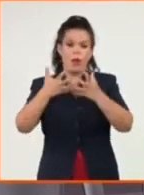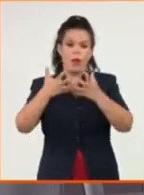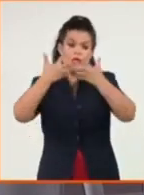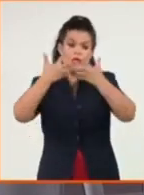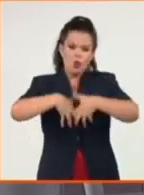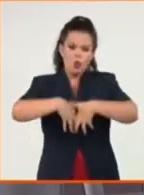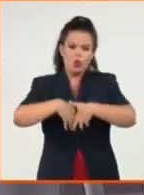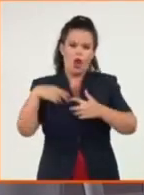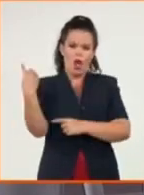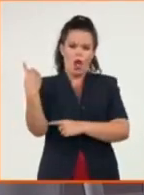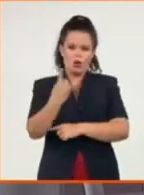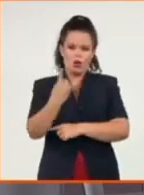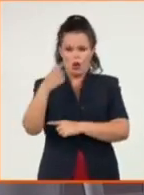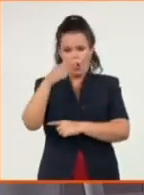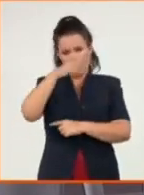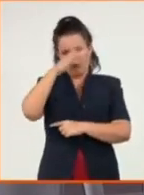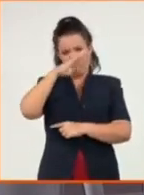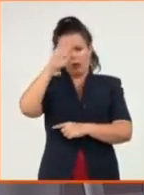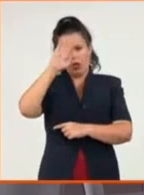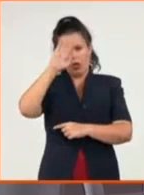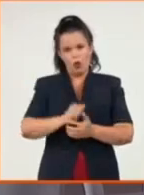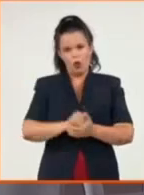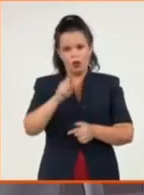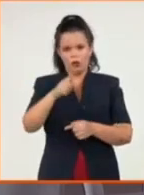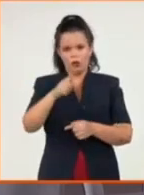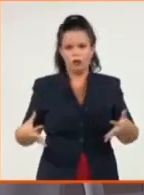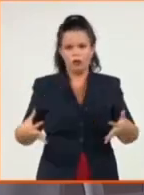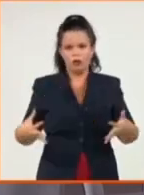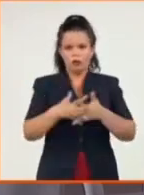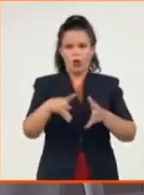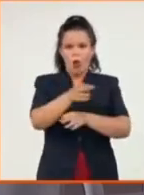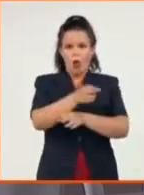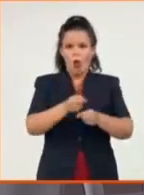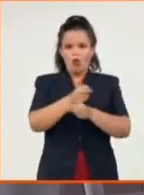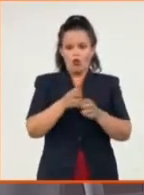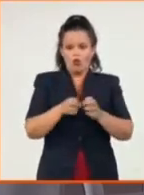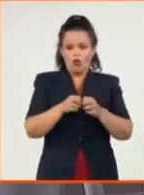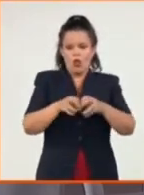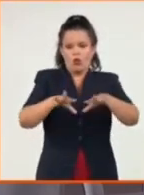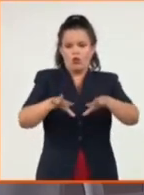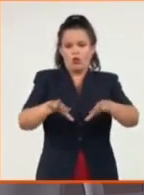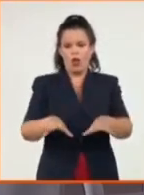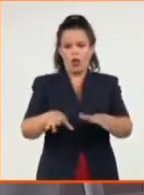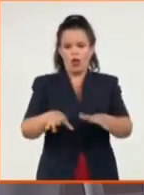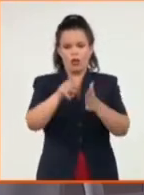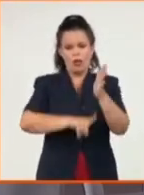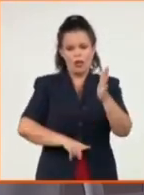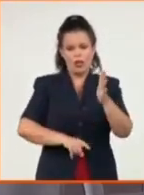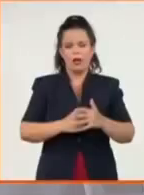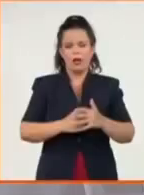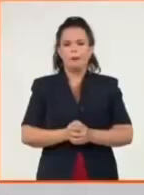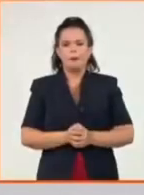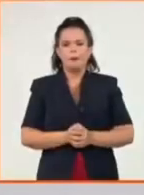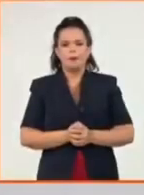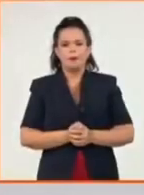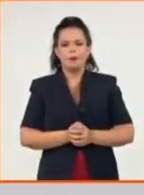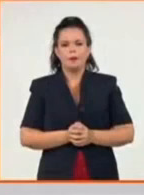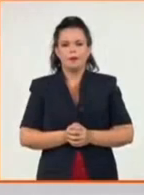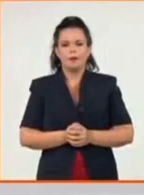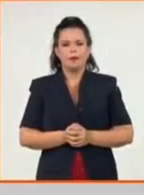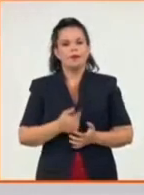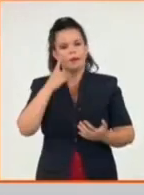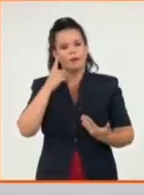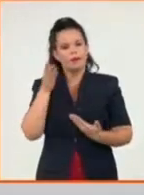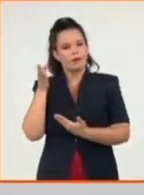están asociadas también a las fuentes renovables de energía y al eficiencia energética esta venta cómo se va a hacer será en